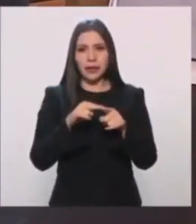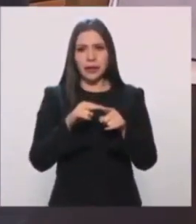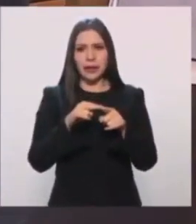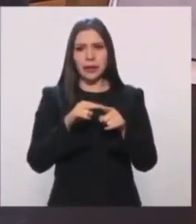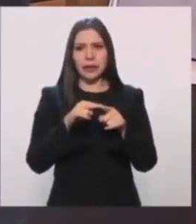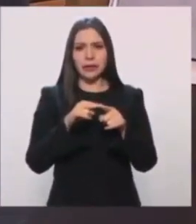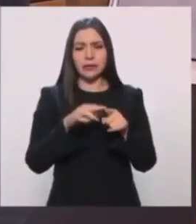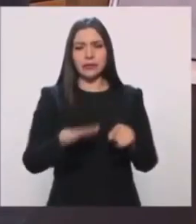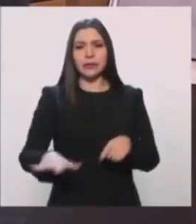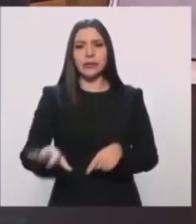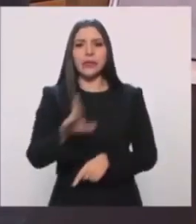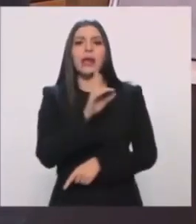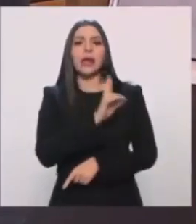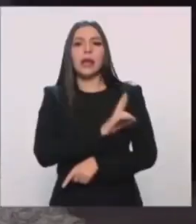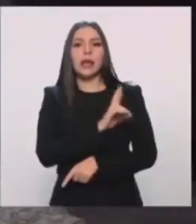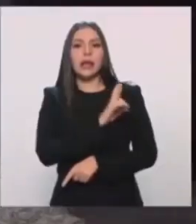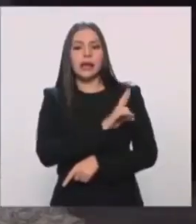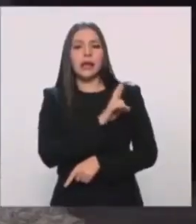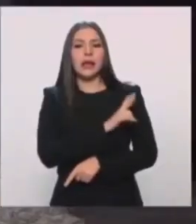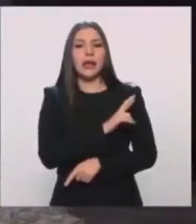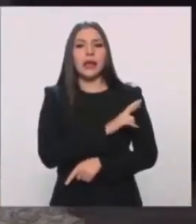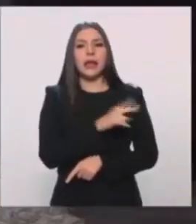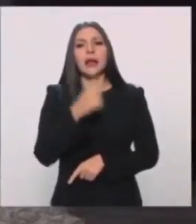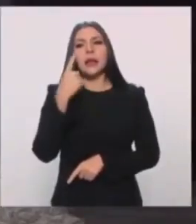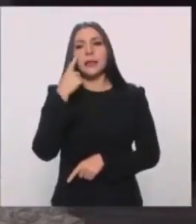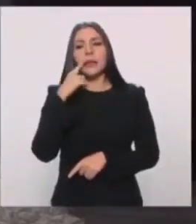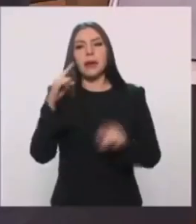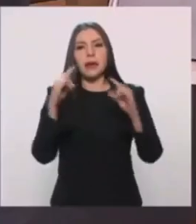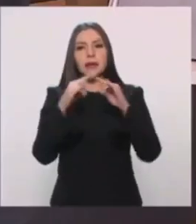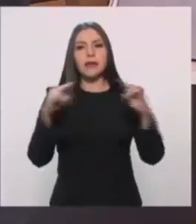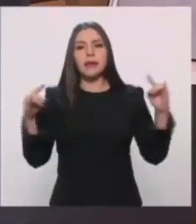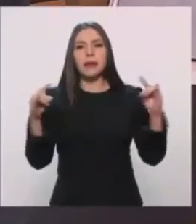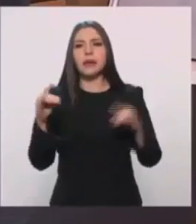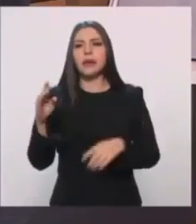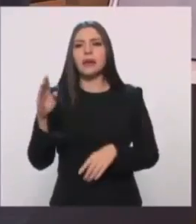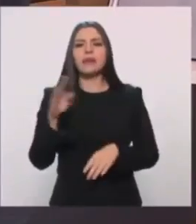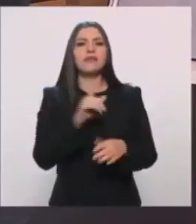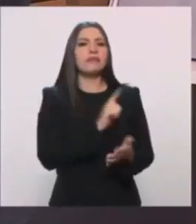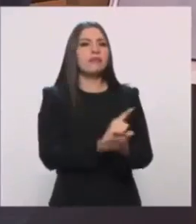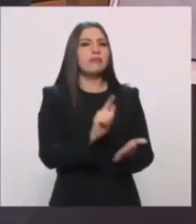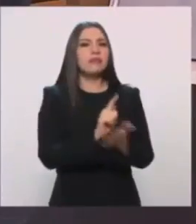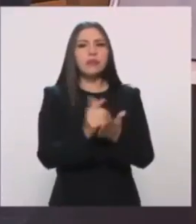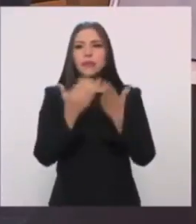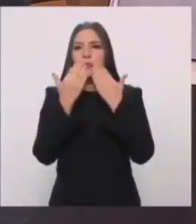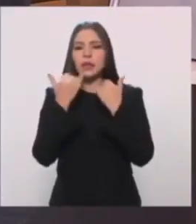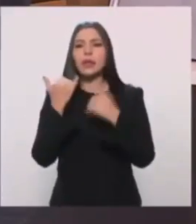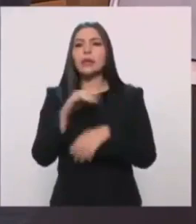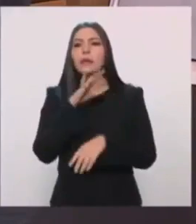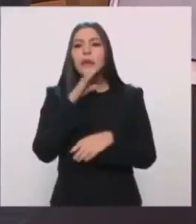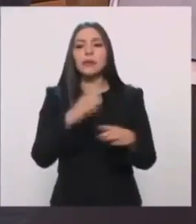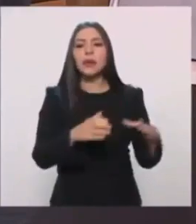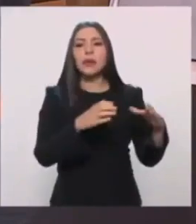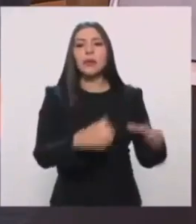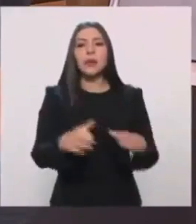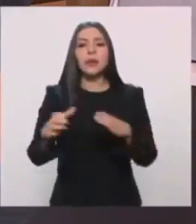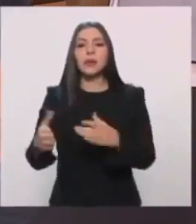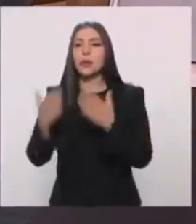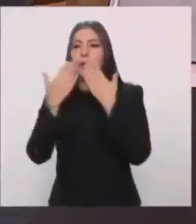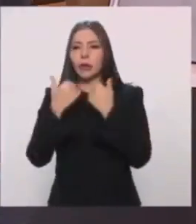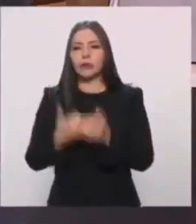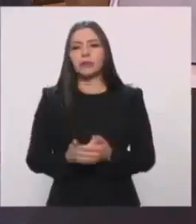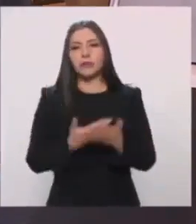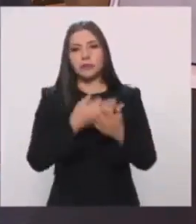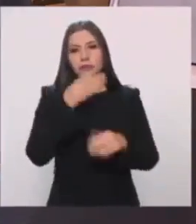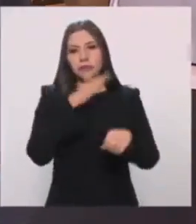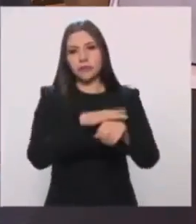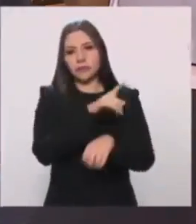Es Lo rentado. rentan para las ferias y con malas condiciones de higiene y que no hay botes de basura. Bueno, pues un llamado ahí a las está. autoridades en la